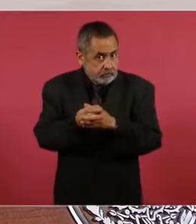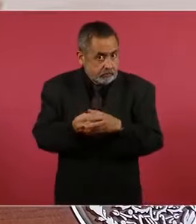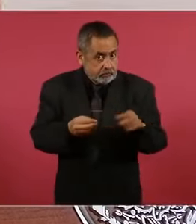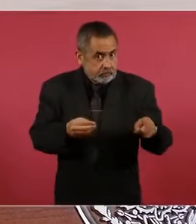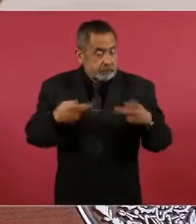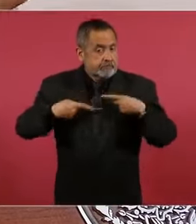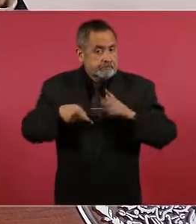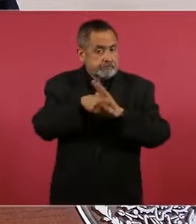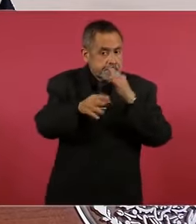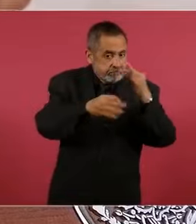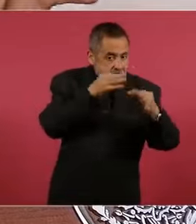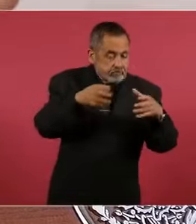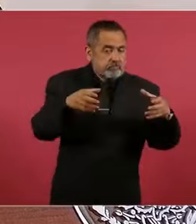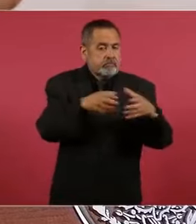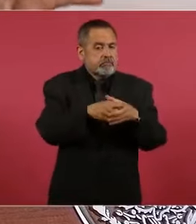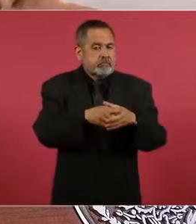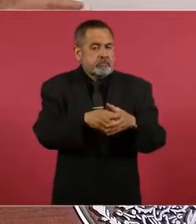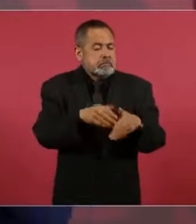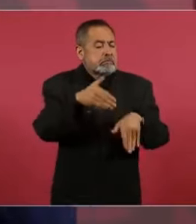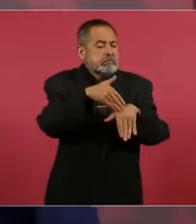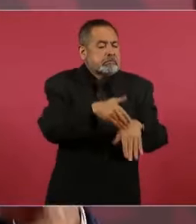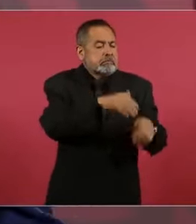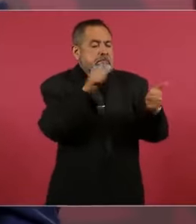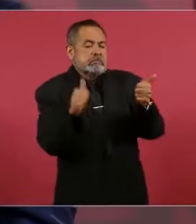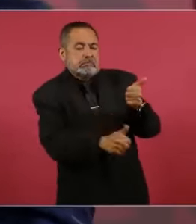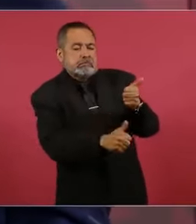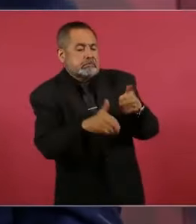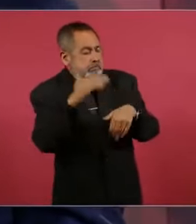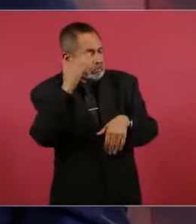de periodistas que están al servicio